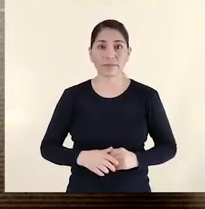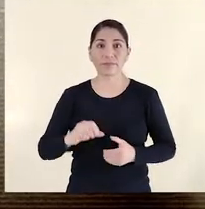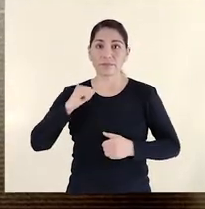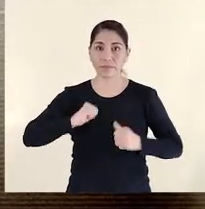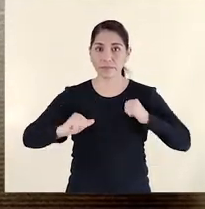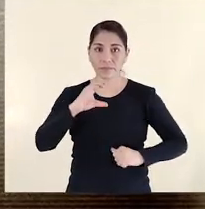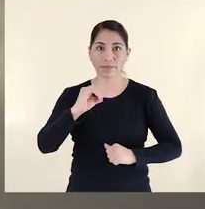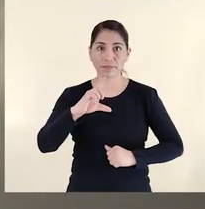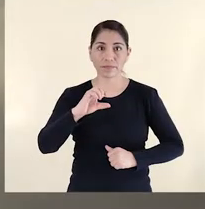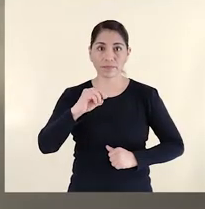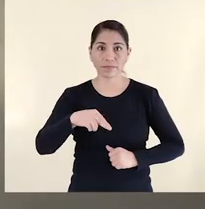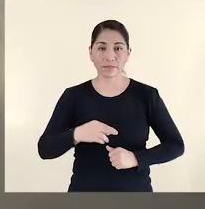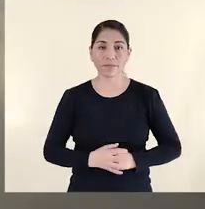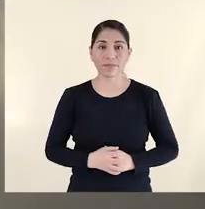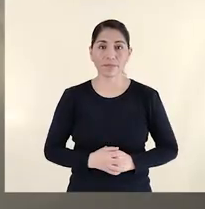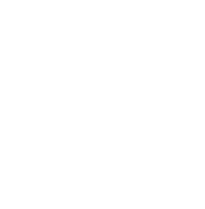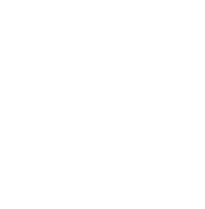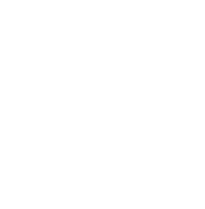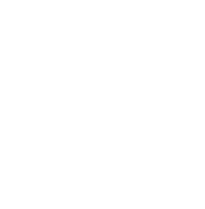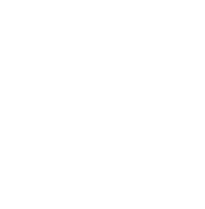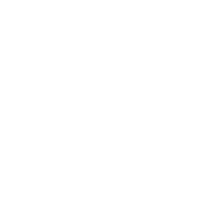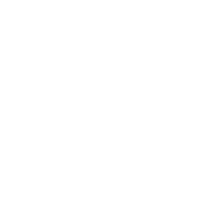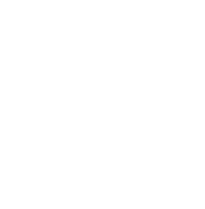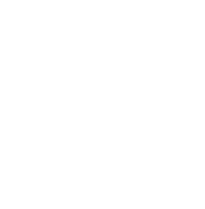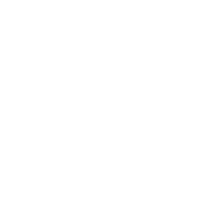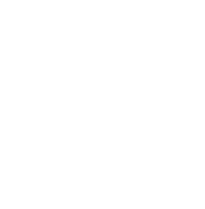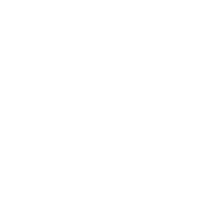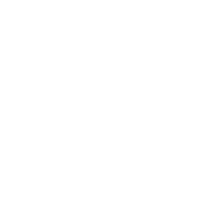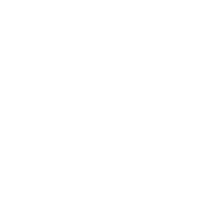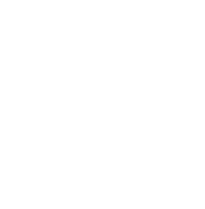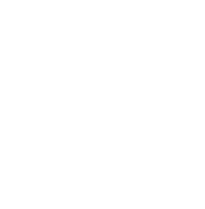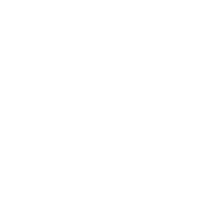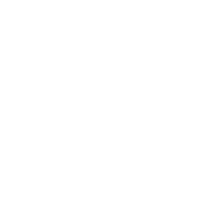Lima. Teatro Colón, nuestra Lima del Bicentenario.